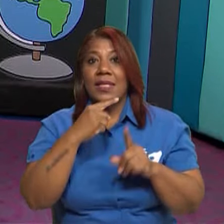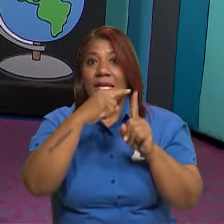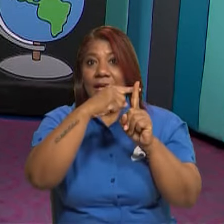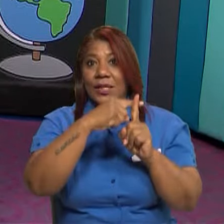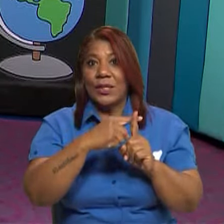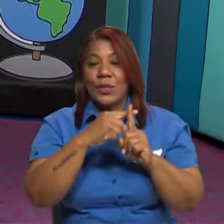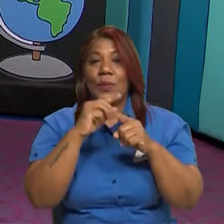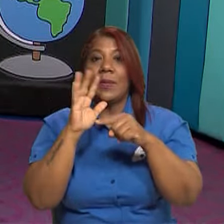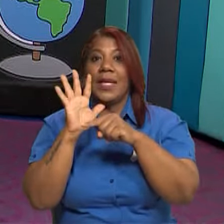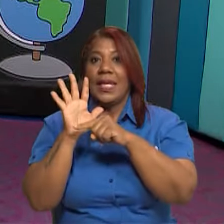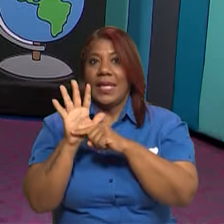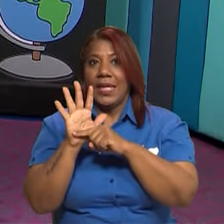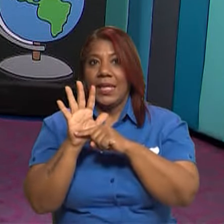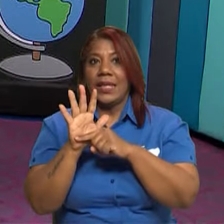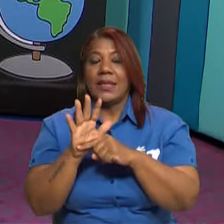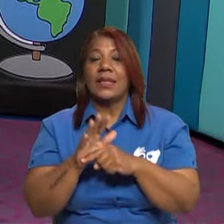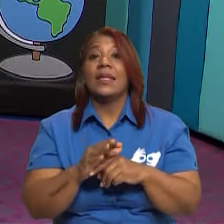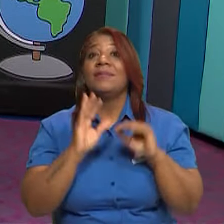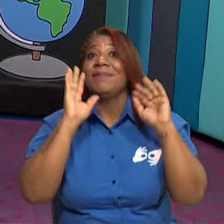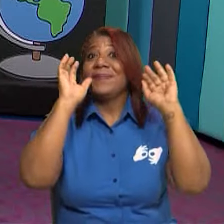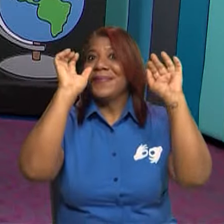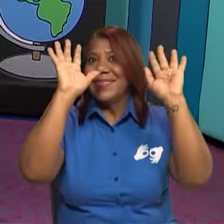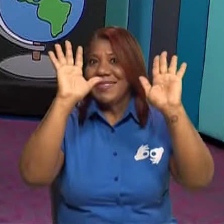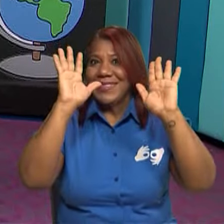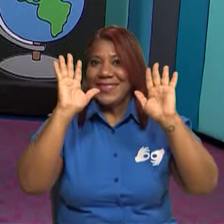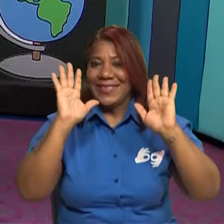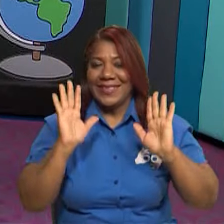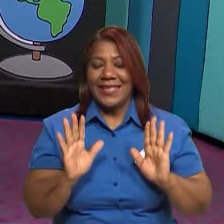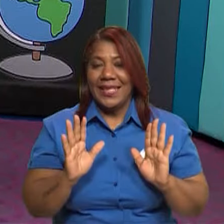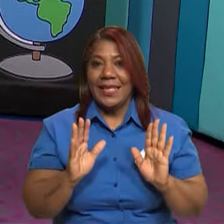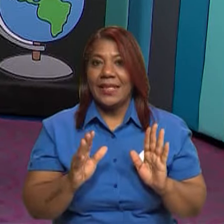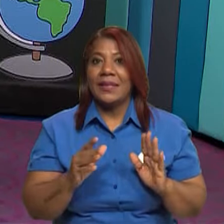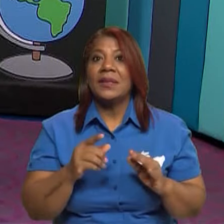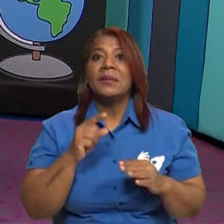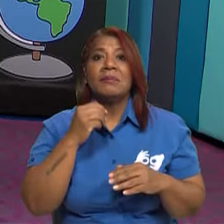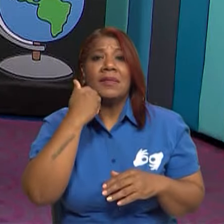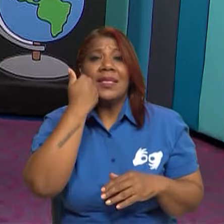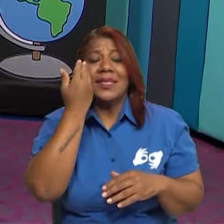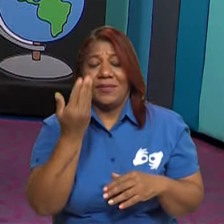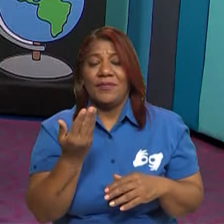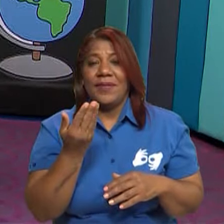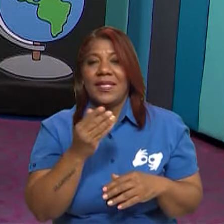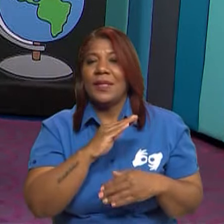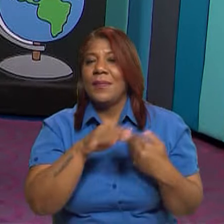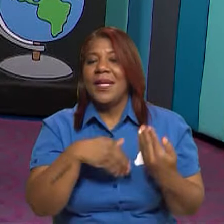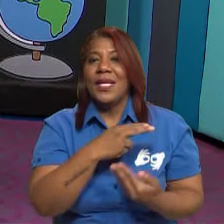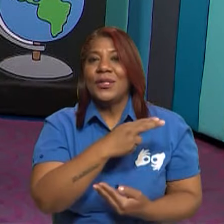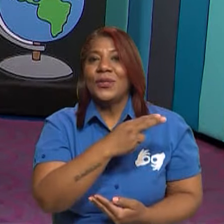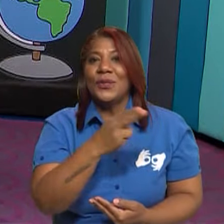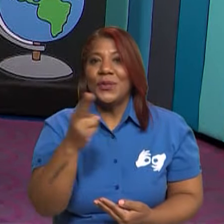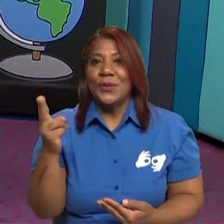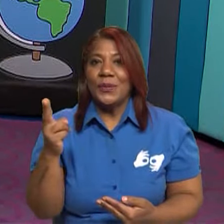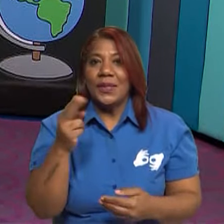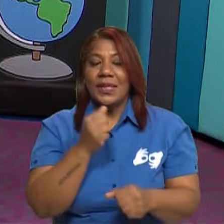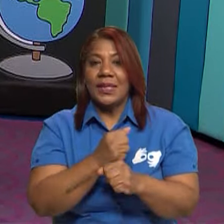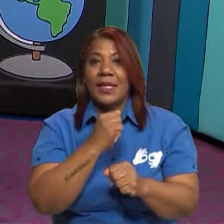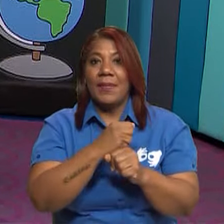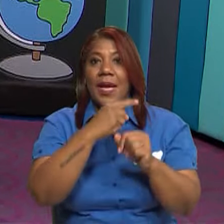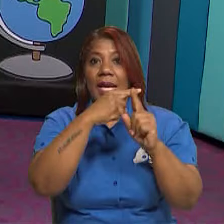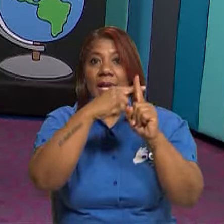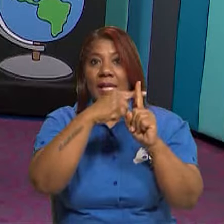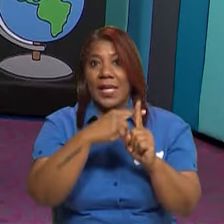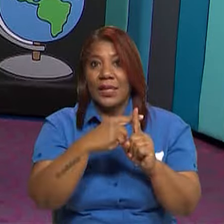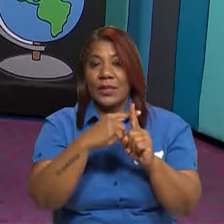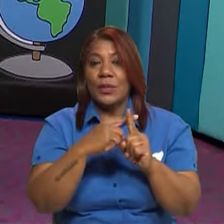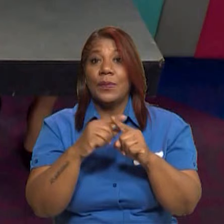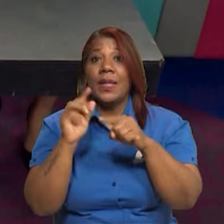y restas, ¿verdad? Excelente, entonces tenemos algo muy sencillo para los chicos, que es trabajar las sumas y las